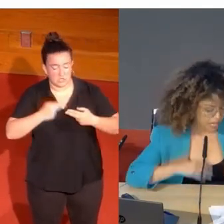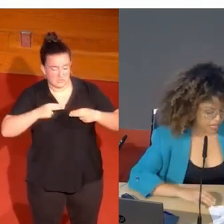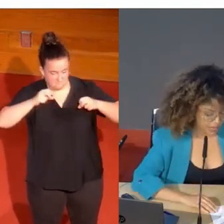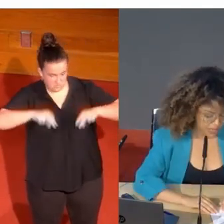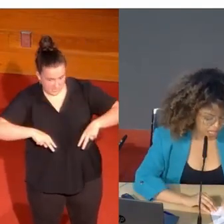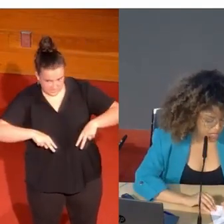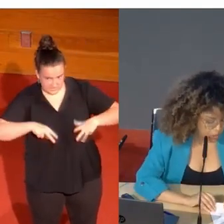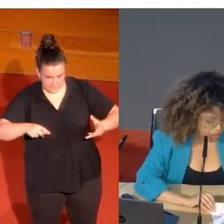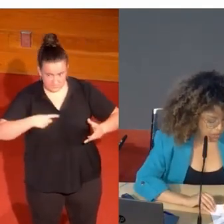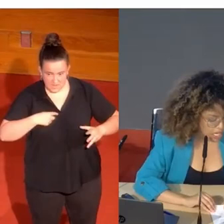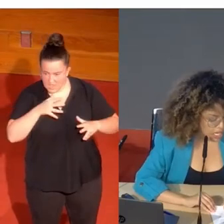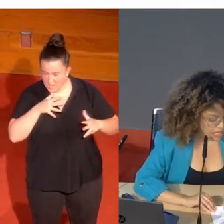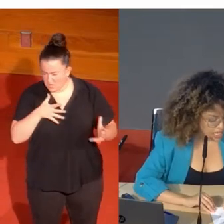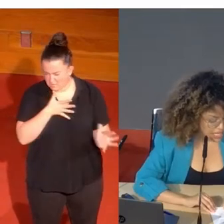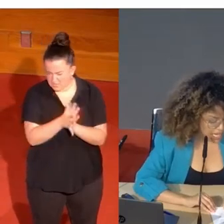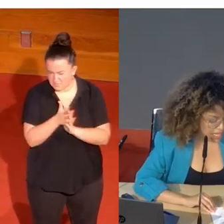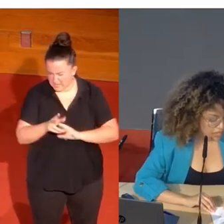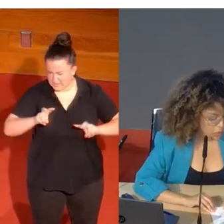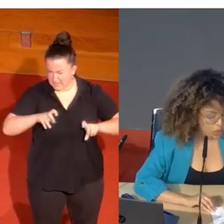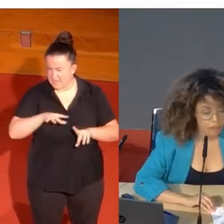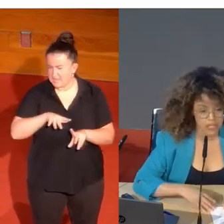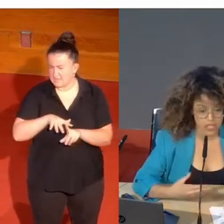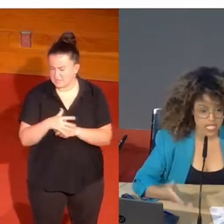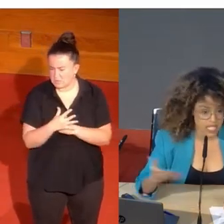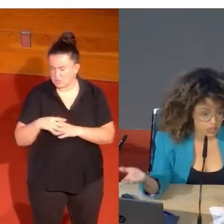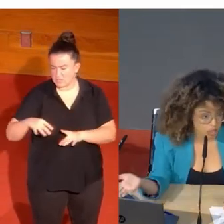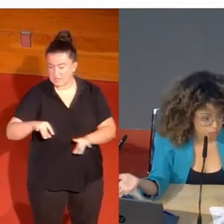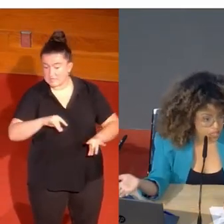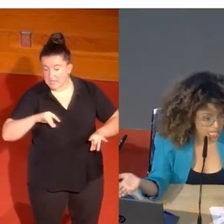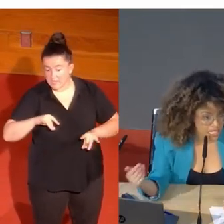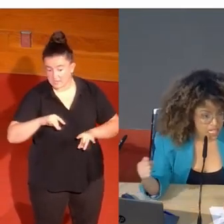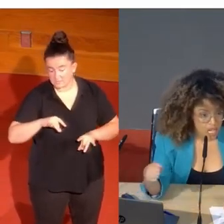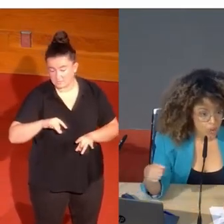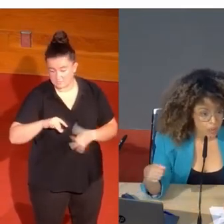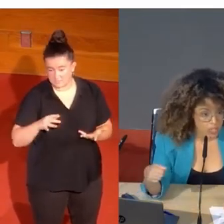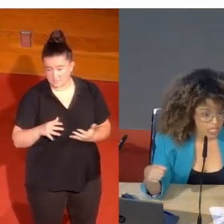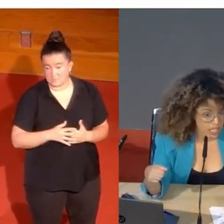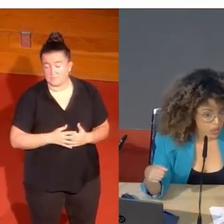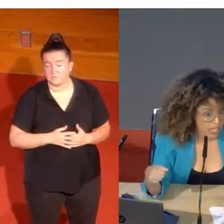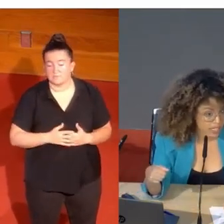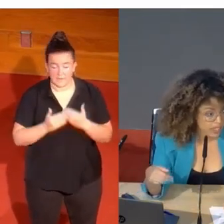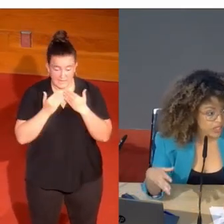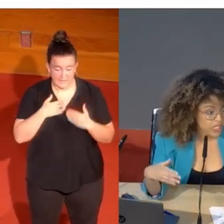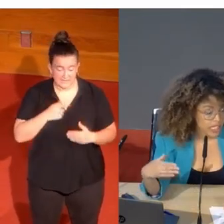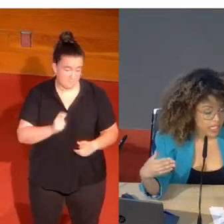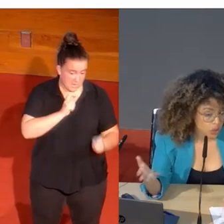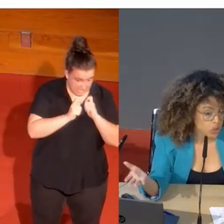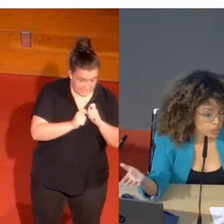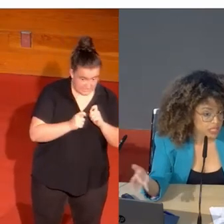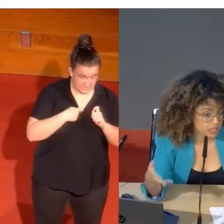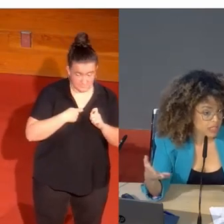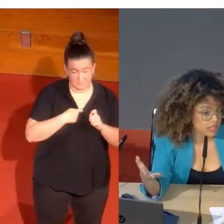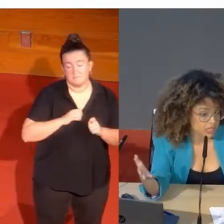a pasar a hablar también de la situación del Sahara con periodistas y corresponsales europeos que han estado en la región